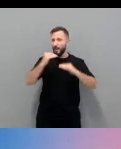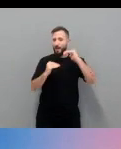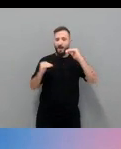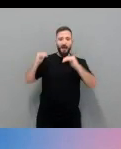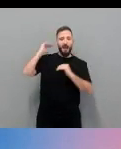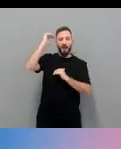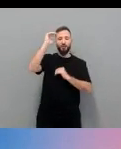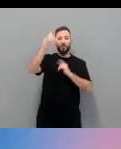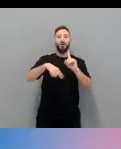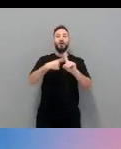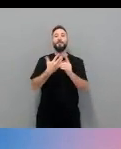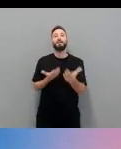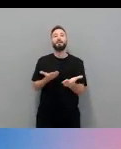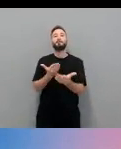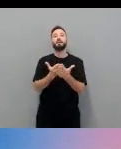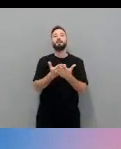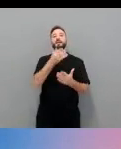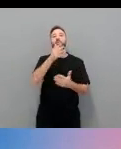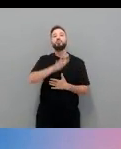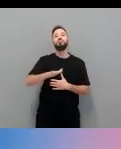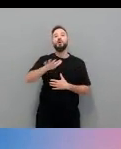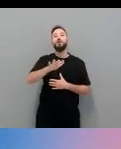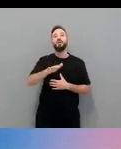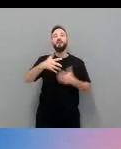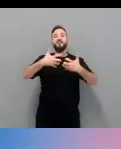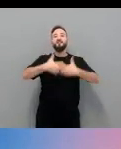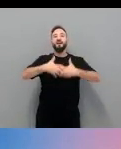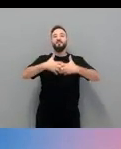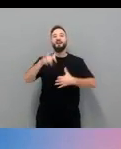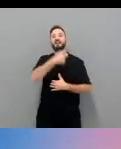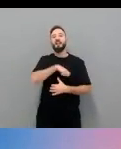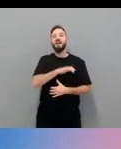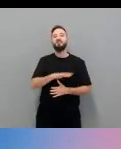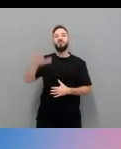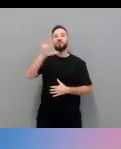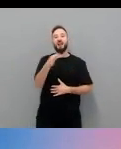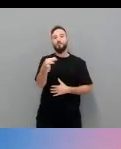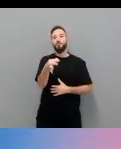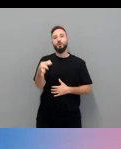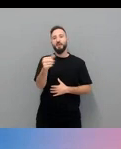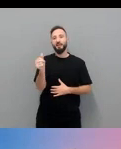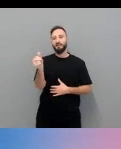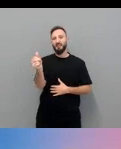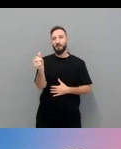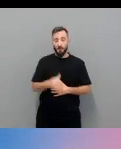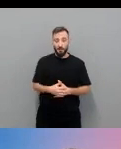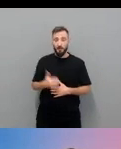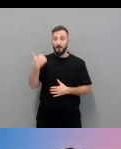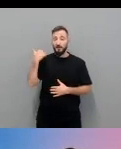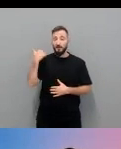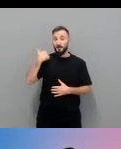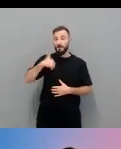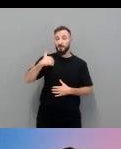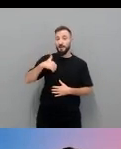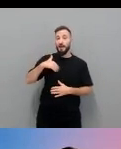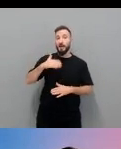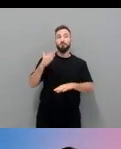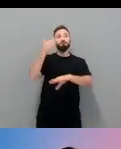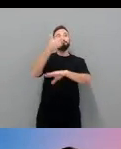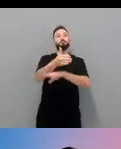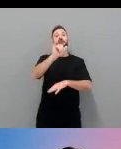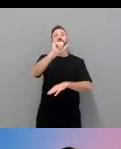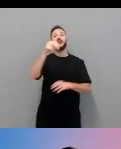solicita en la Fábrica Nacional de la Moneda y Timbre, y que luego una vez se va al INSS o a la